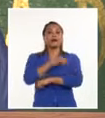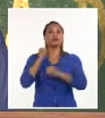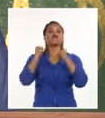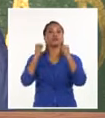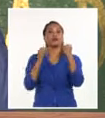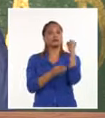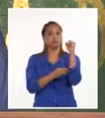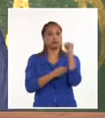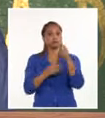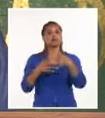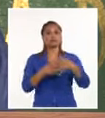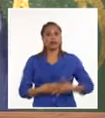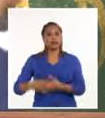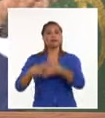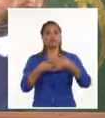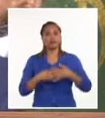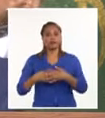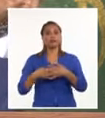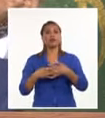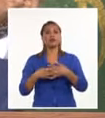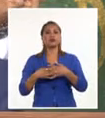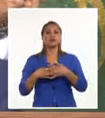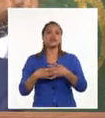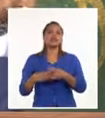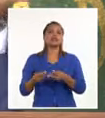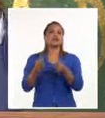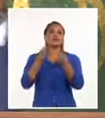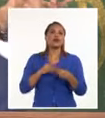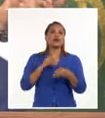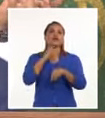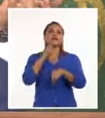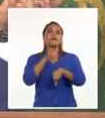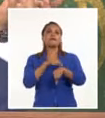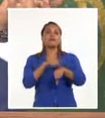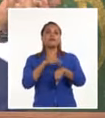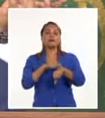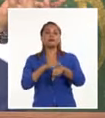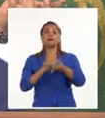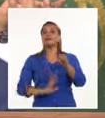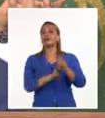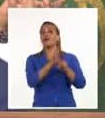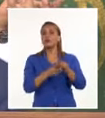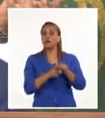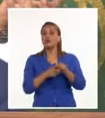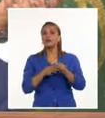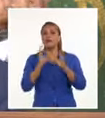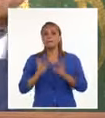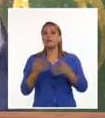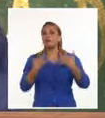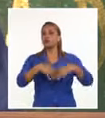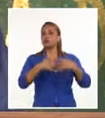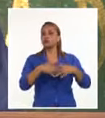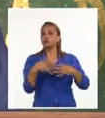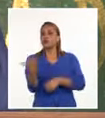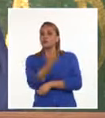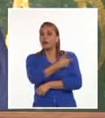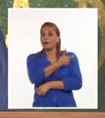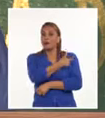y militarmente del mundo, consigue en medio de una pandemia crear sus propias vacunas?